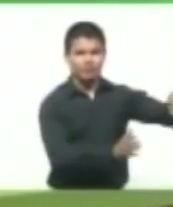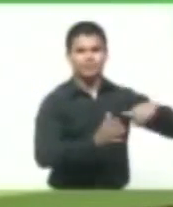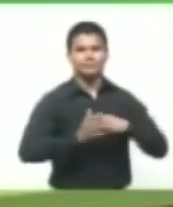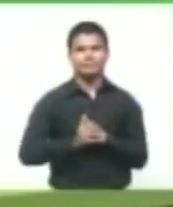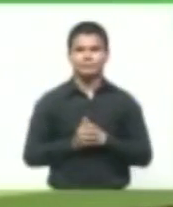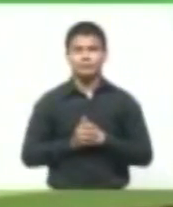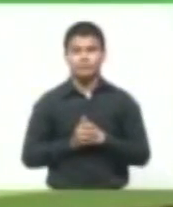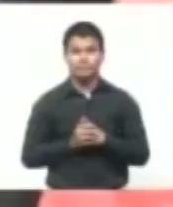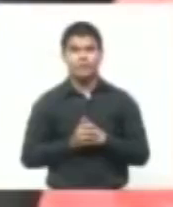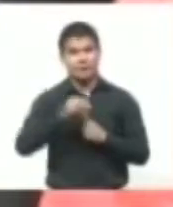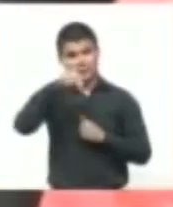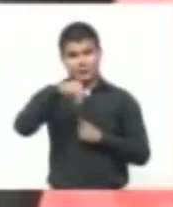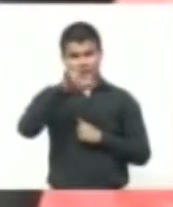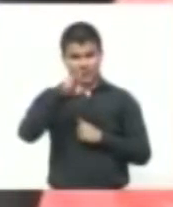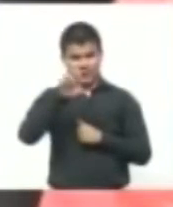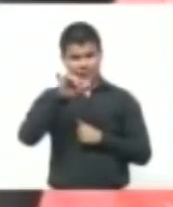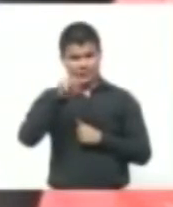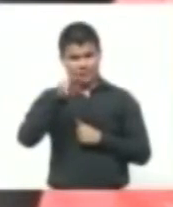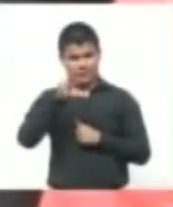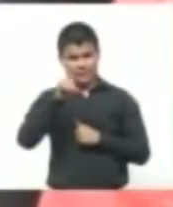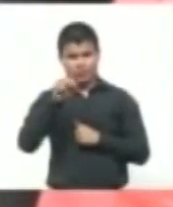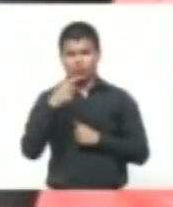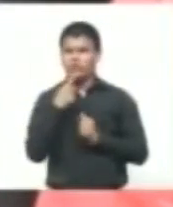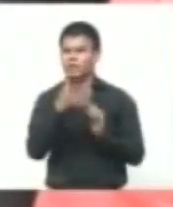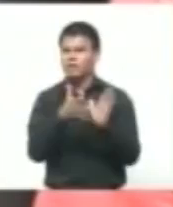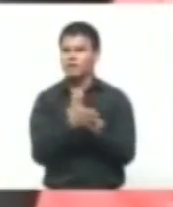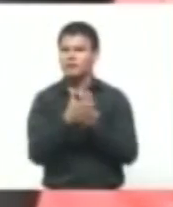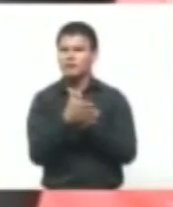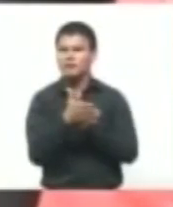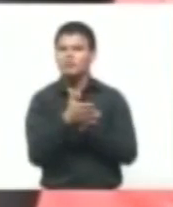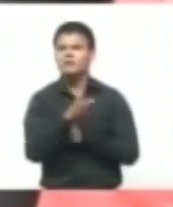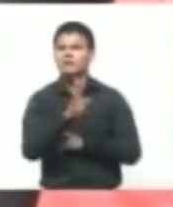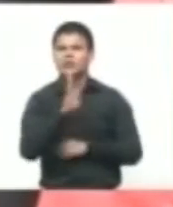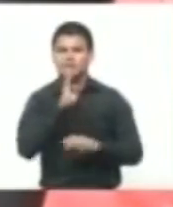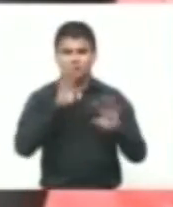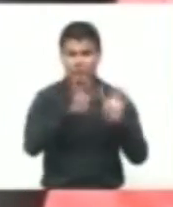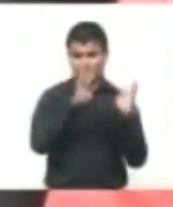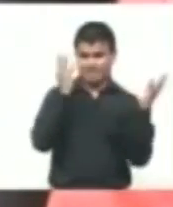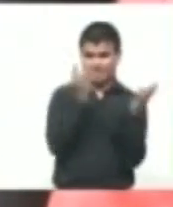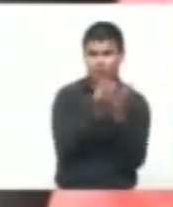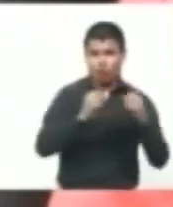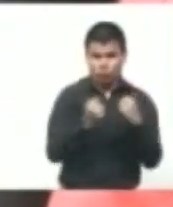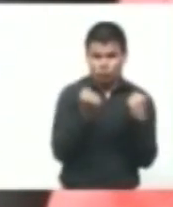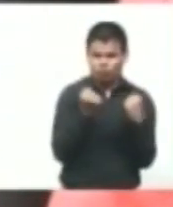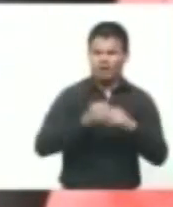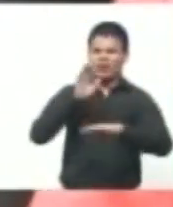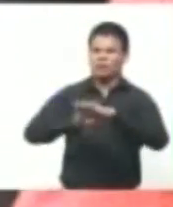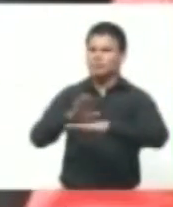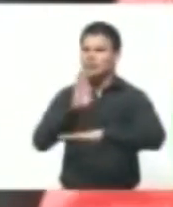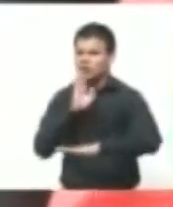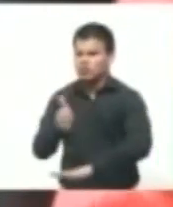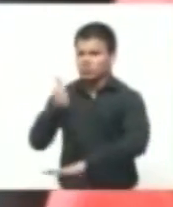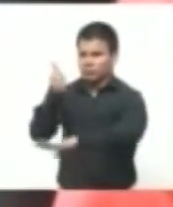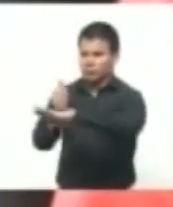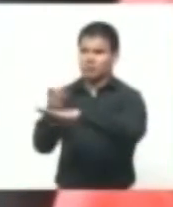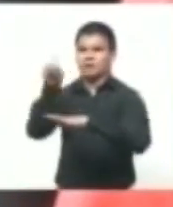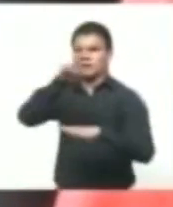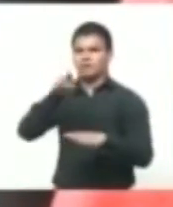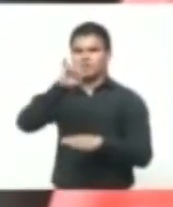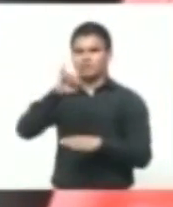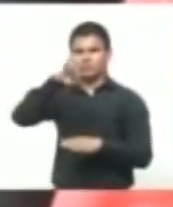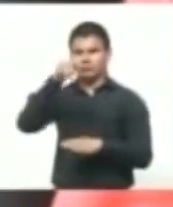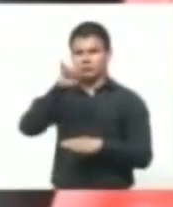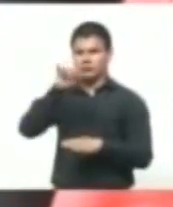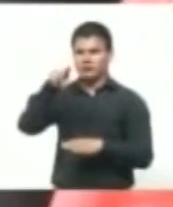señaló como autor intelectual de su secuestro y violación ocurrido en la cárcel Modelo de Bogotá en mayo del 2000 al general José Leonardo Gallego, quien